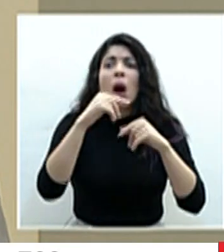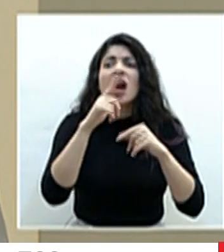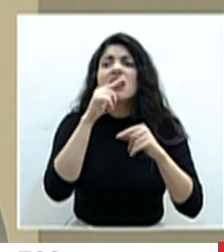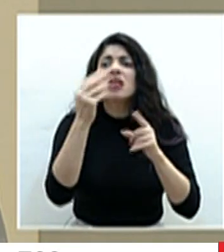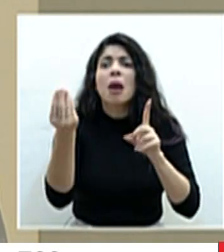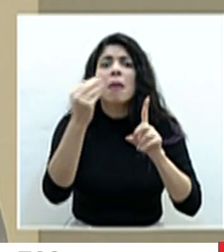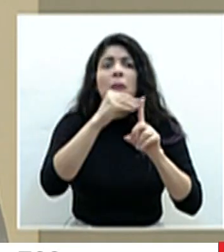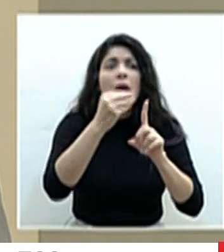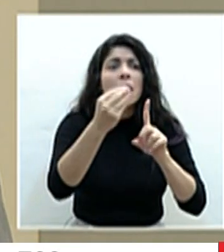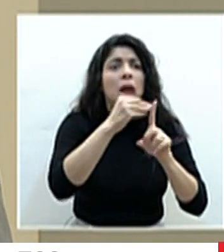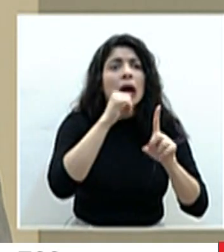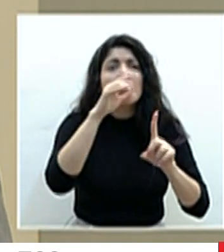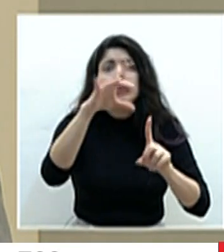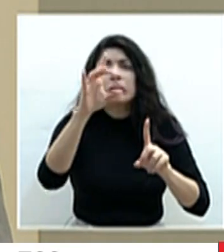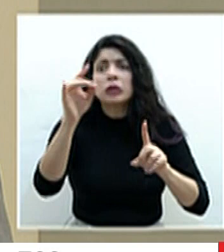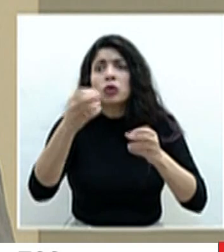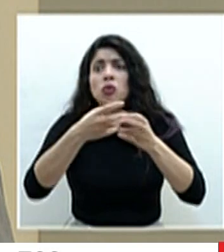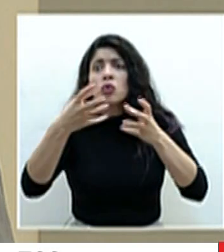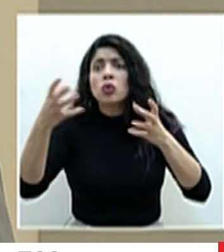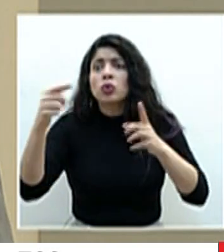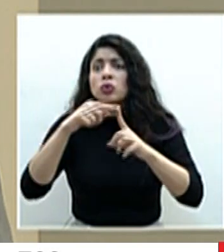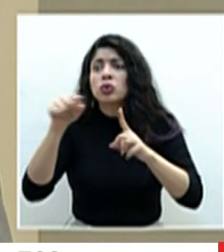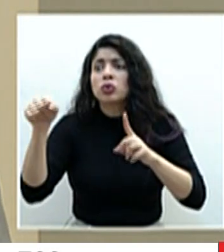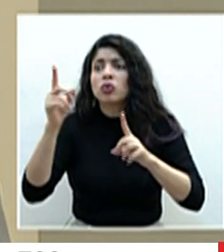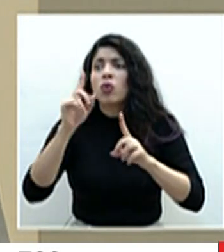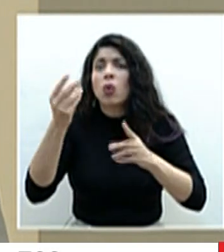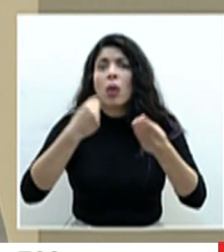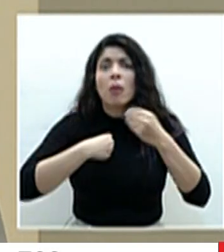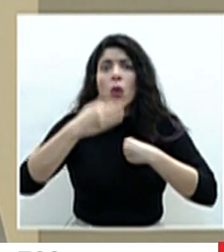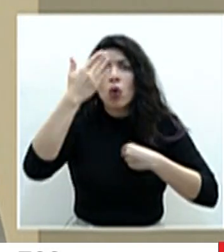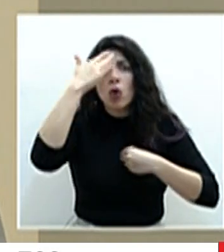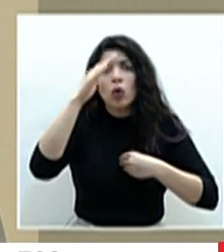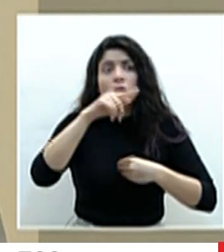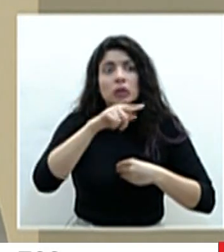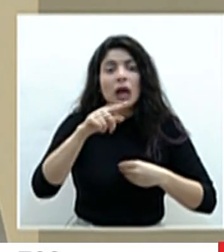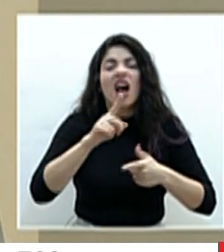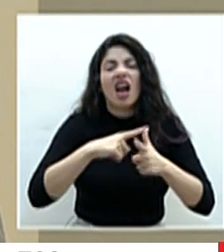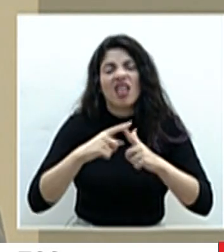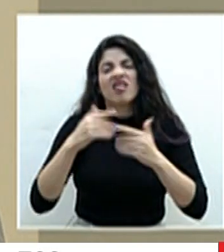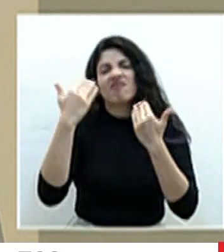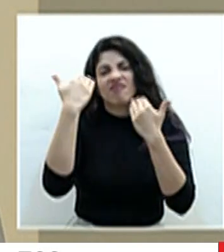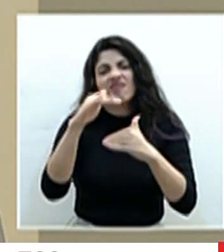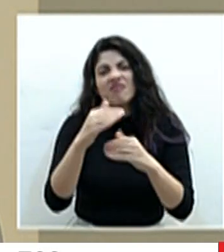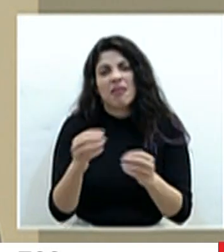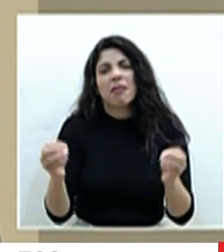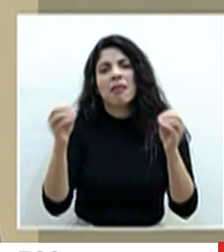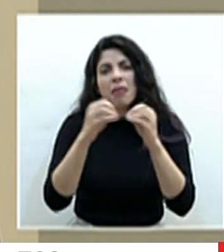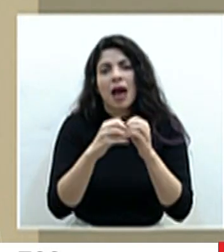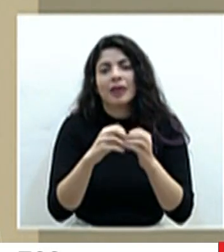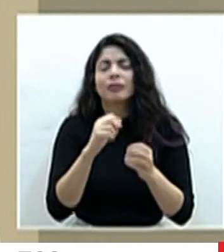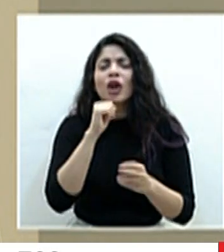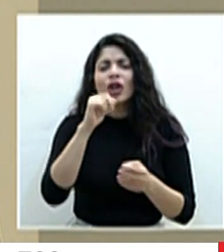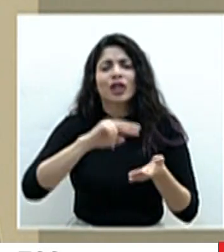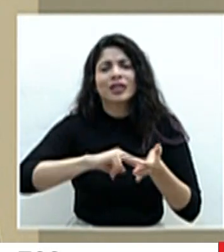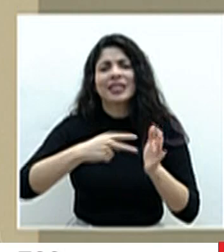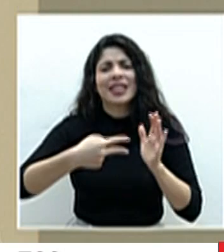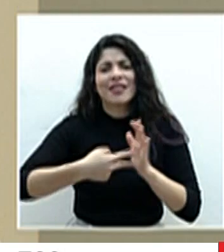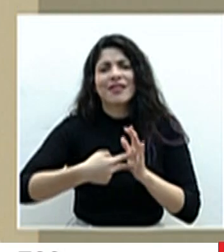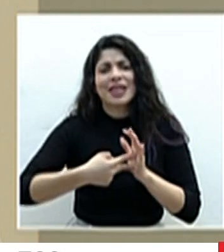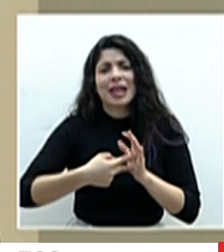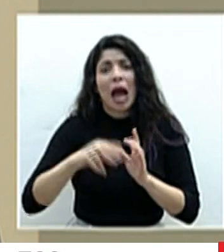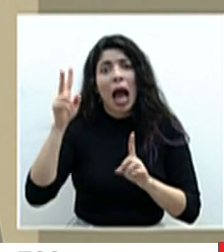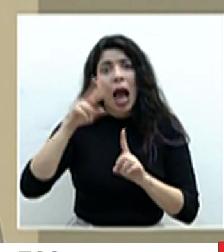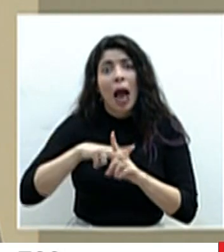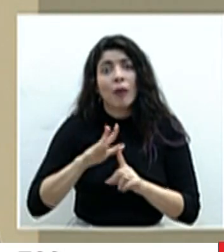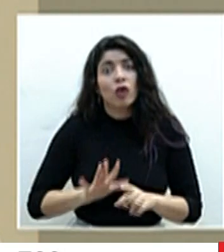de nexo con otros casos, eventualmente ahí sí tendremos que tomar medidas muchísimo más restrictivas, que igualmente no significa que vayan a tomarse para